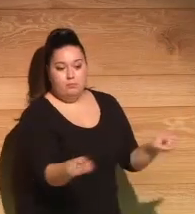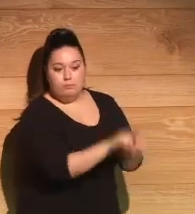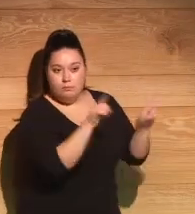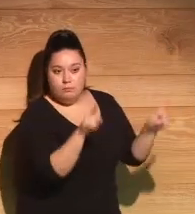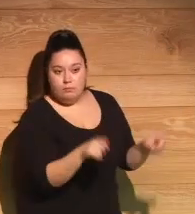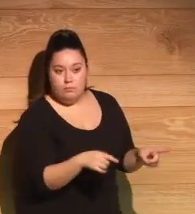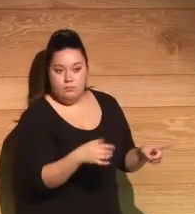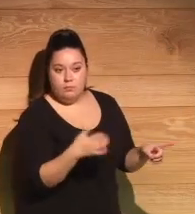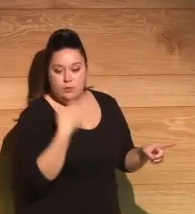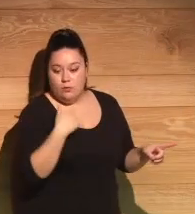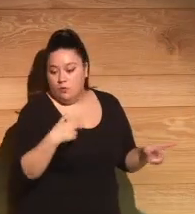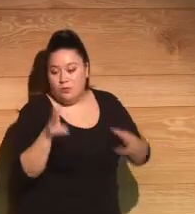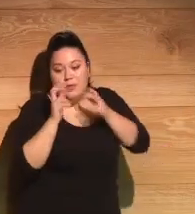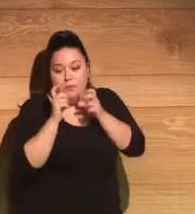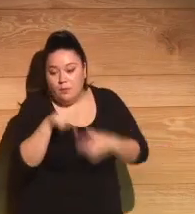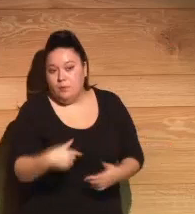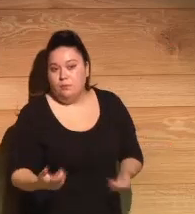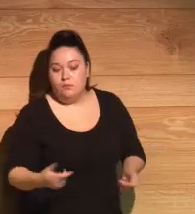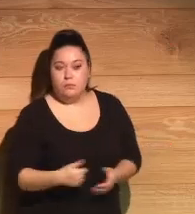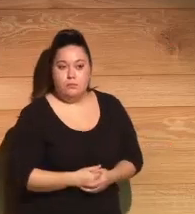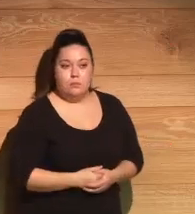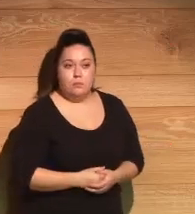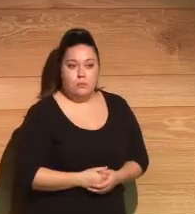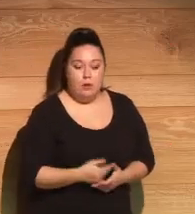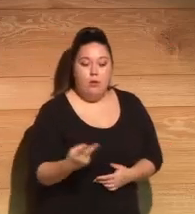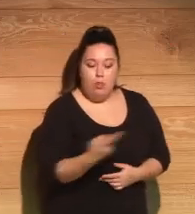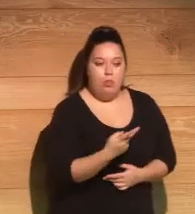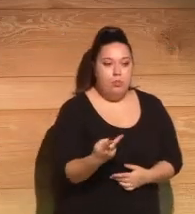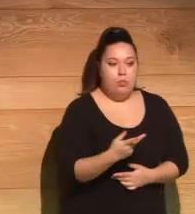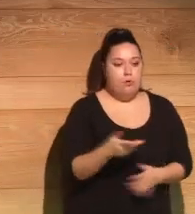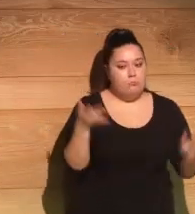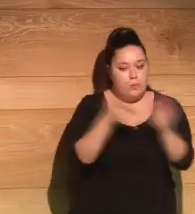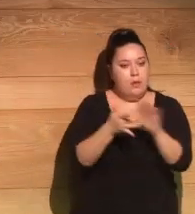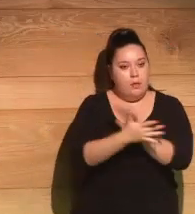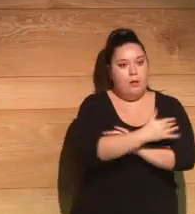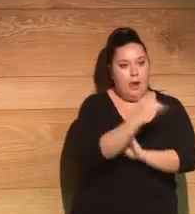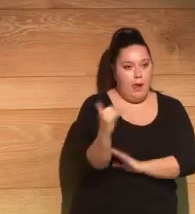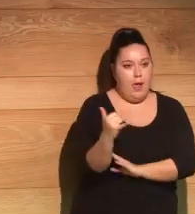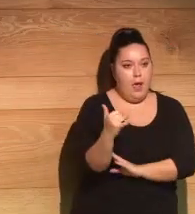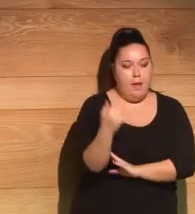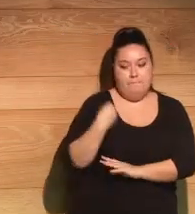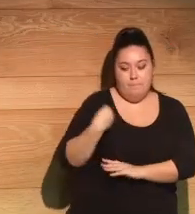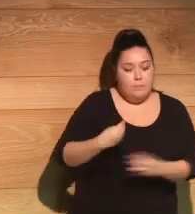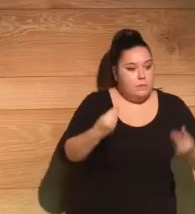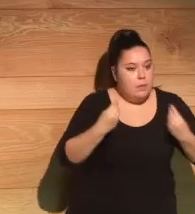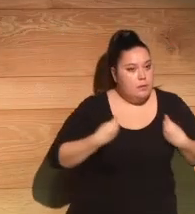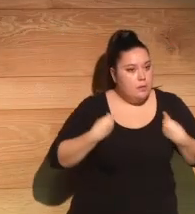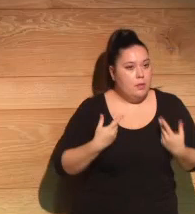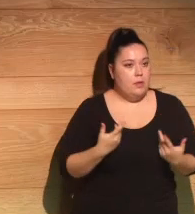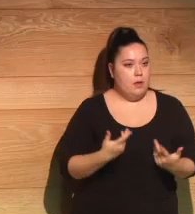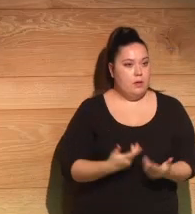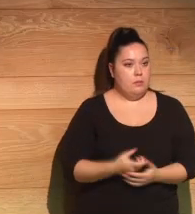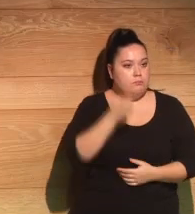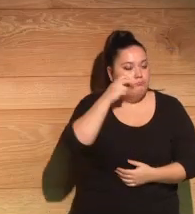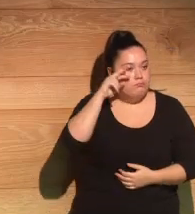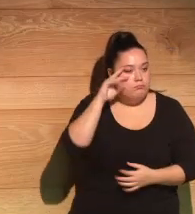lo que estoy pasando es terrible, las dos están muy justificadas, muy legitimadas en la vivencia que estamos teniendo. Y